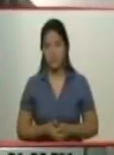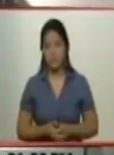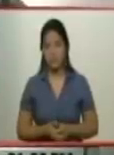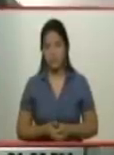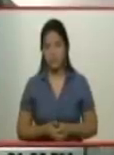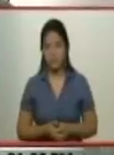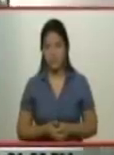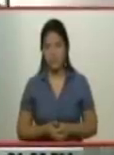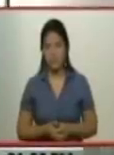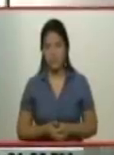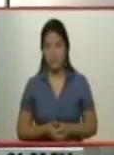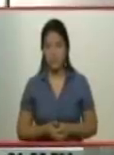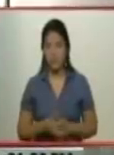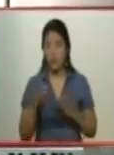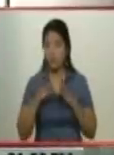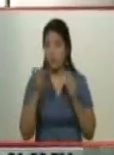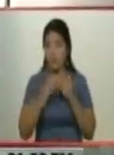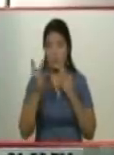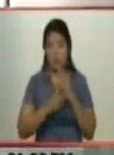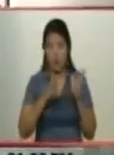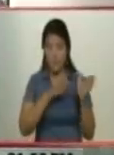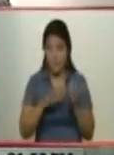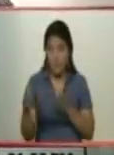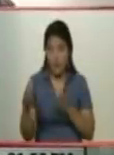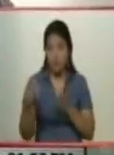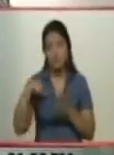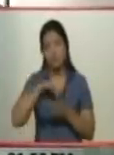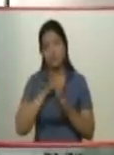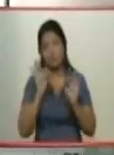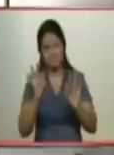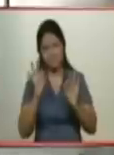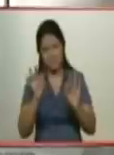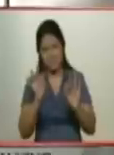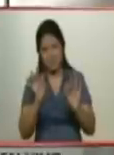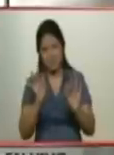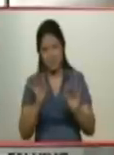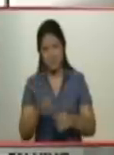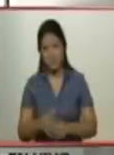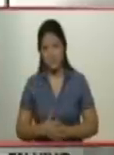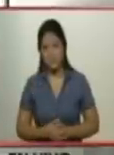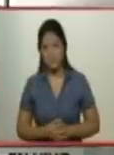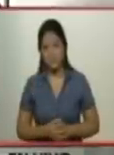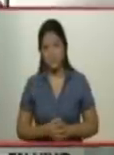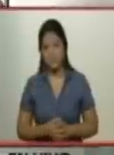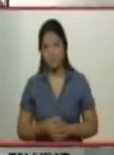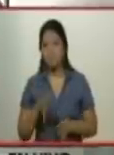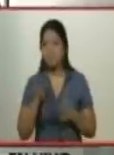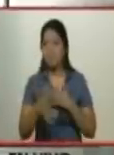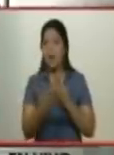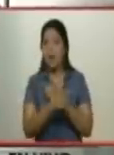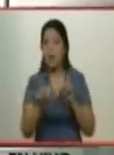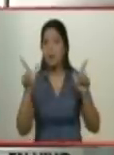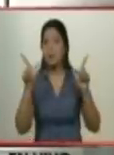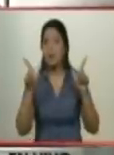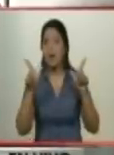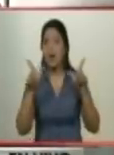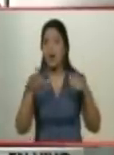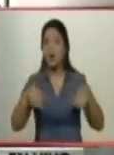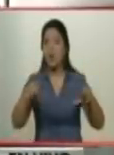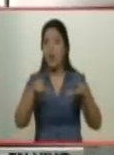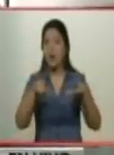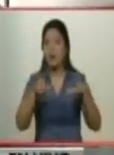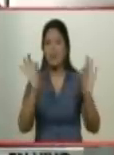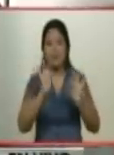secuestro estas operaciones las diseñamos especialmente para liberar los territorios de la